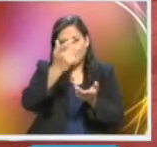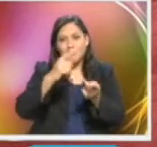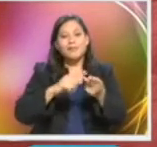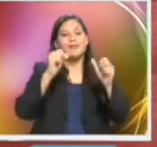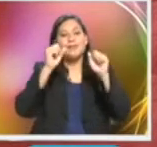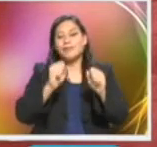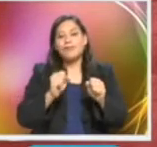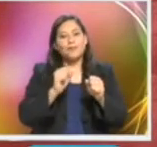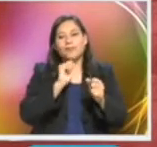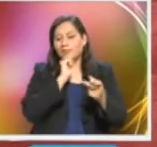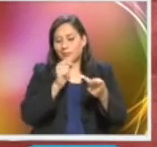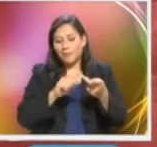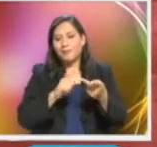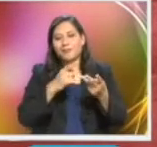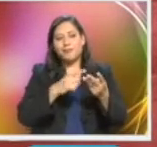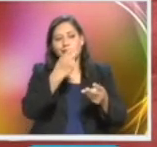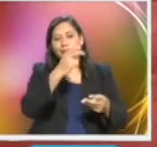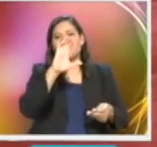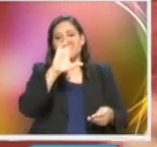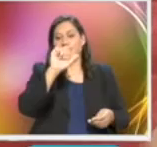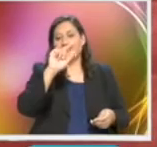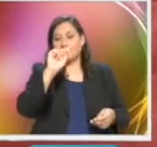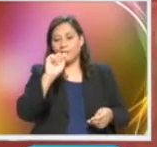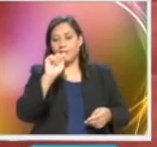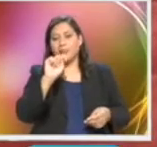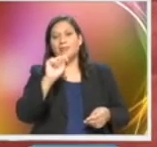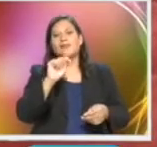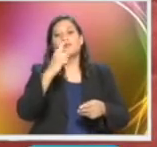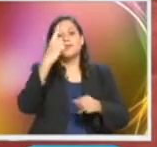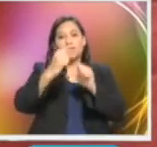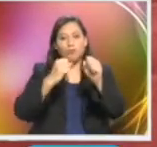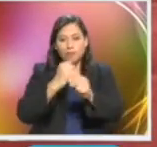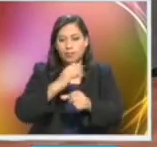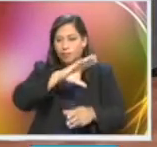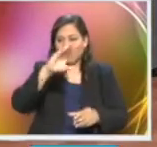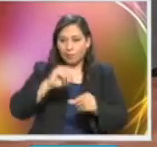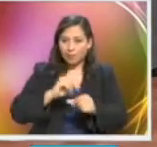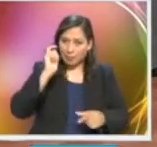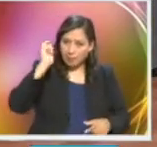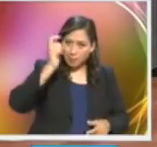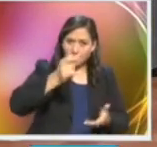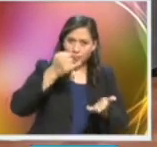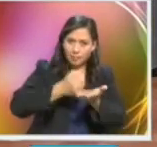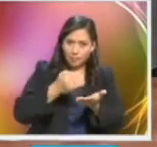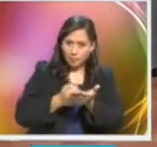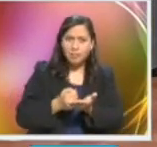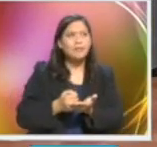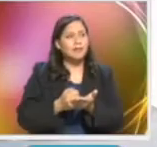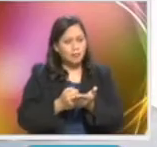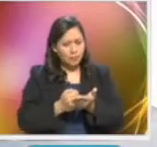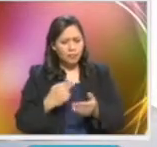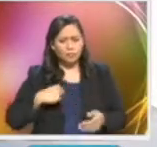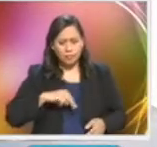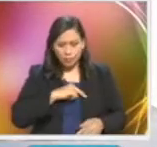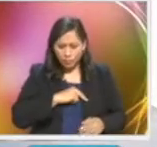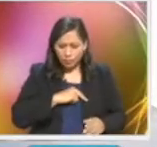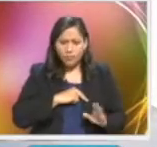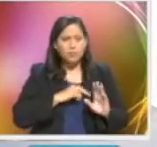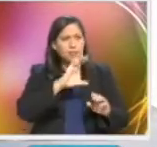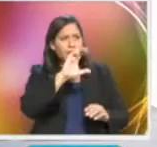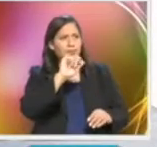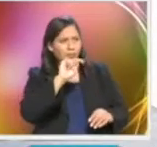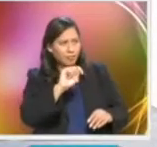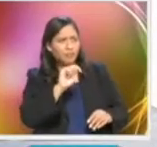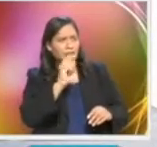todo. Eso se llama CAT, que es cargo anual total, ¿no? Y ya nosotros nos hemos ido familiarizado con el CAT,